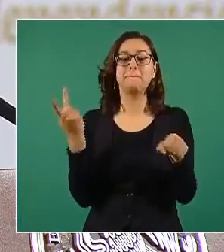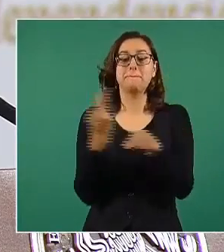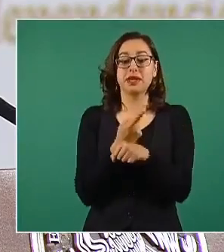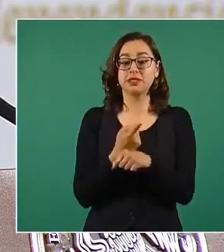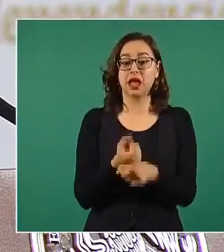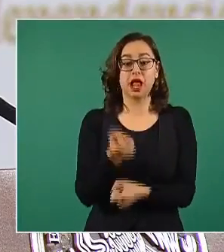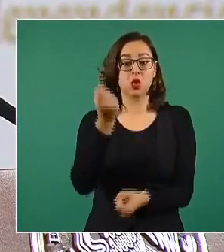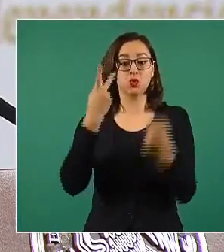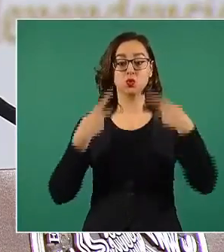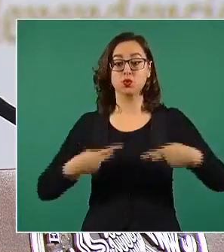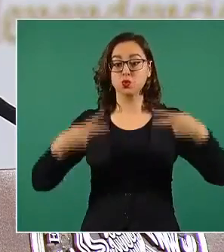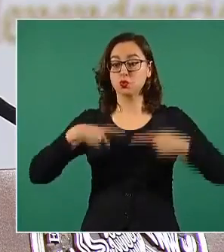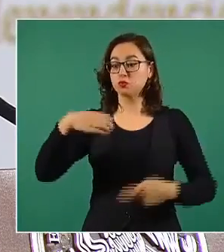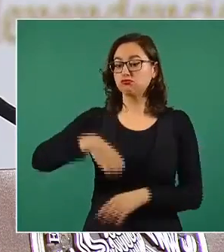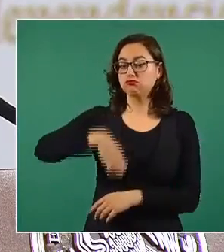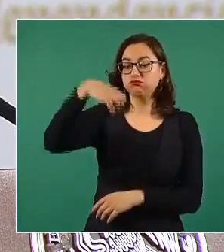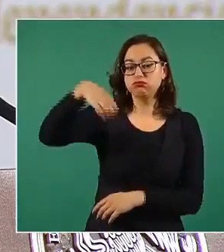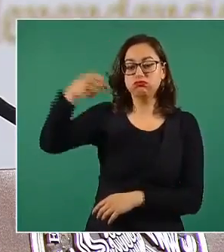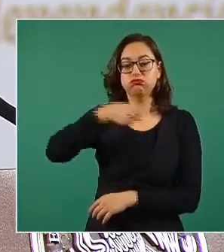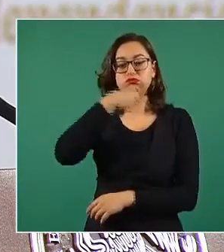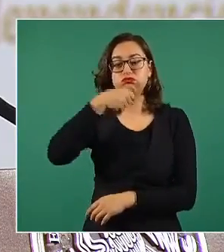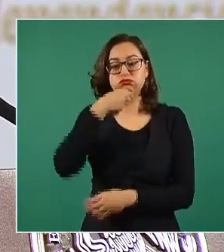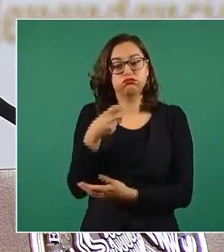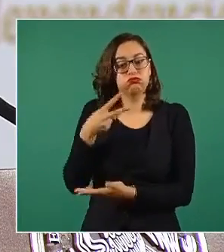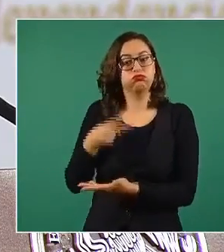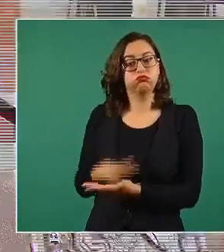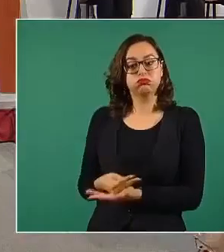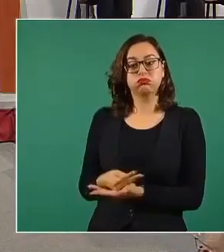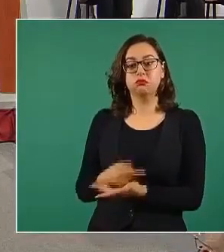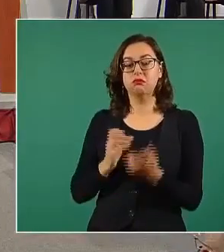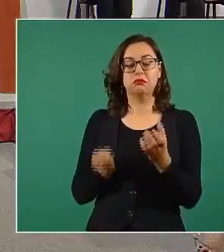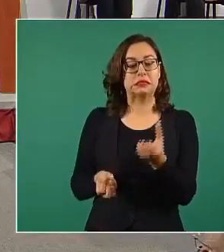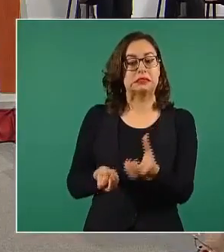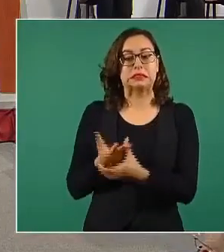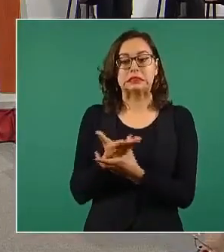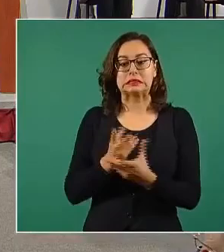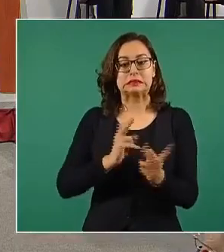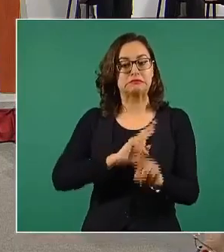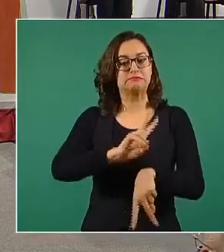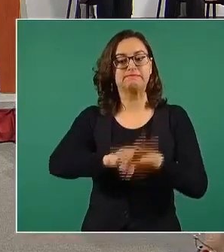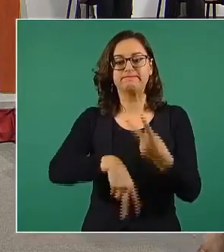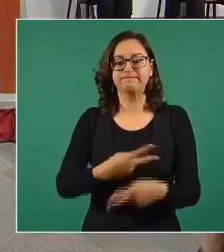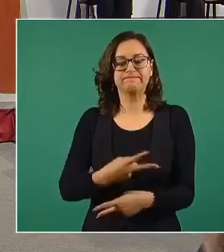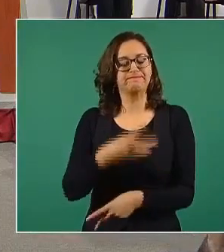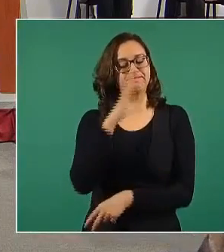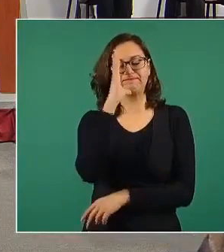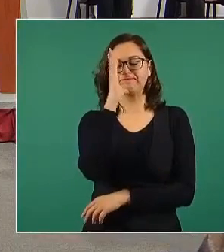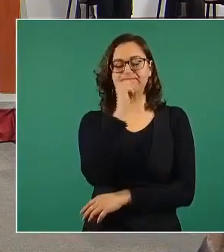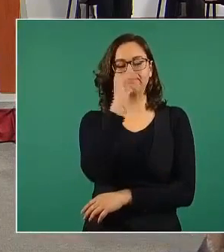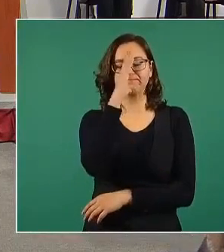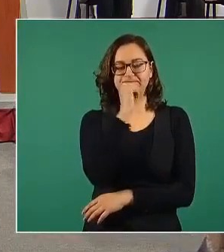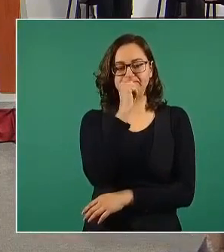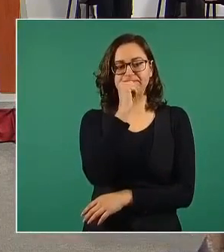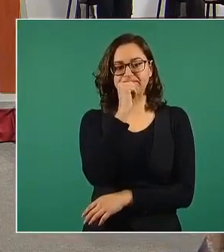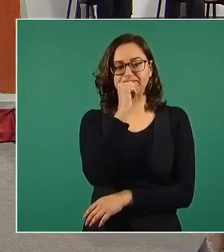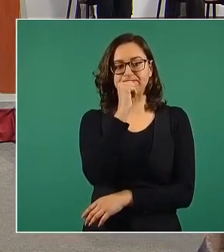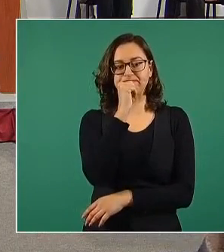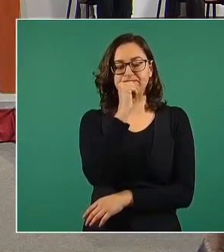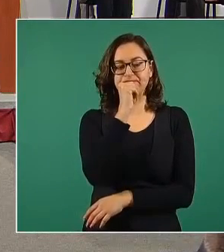pueden acudir por alguna situación de salud y no pueden desplazarse a los módulos de